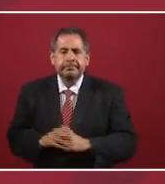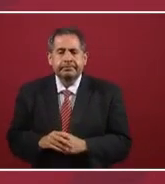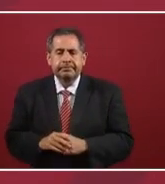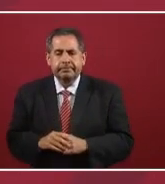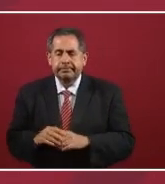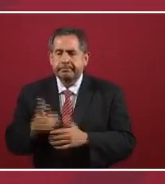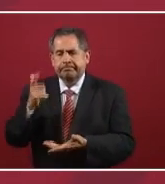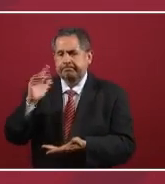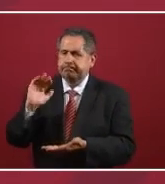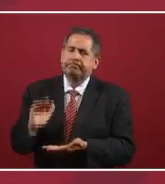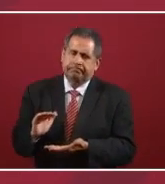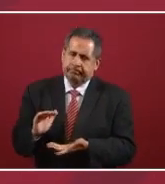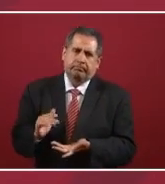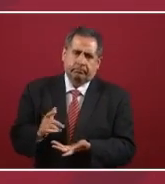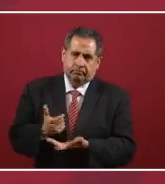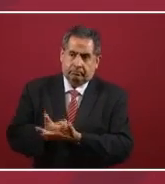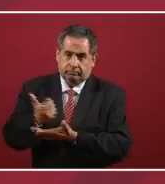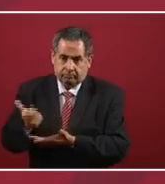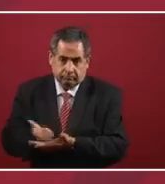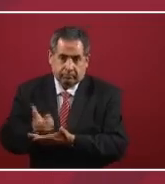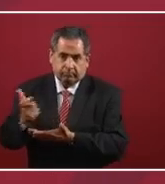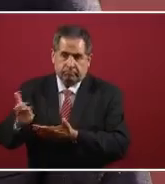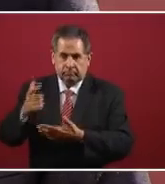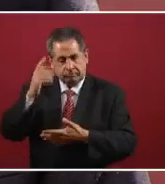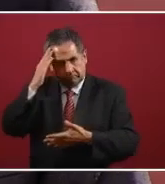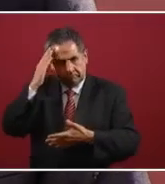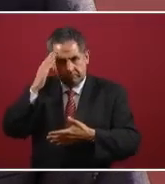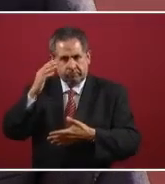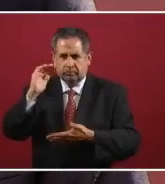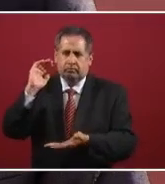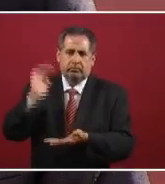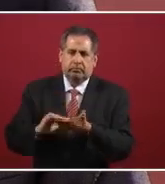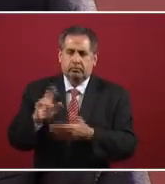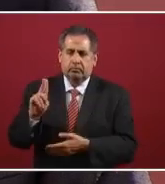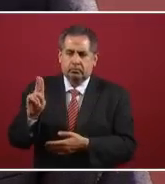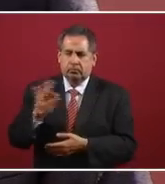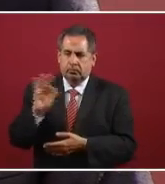una disminución del orden del 80%.